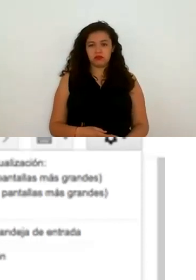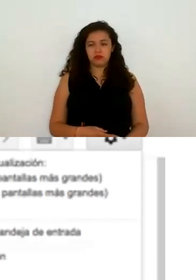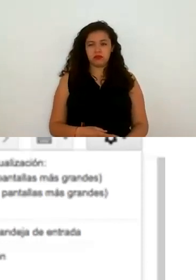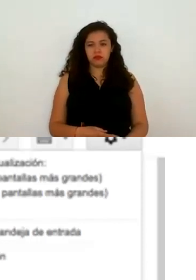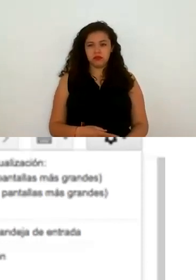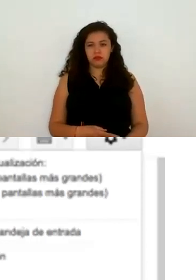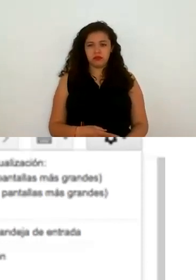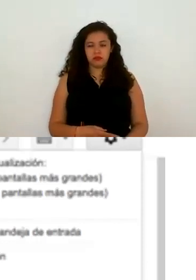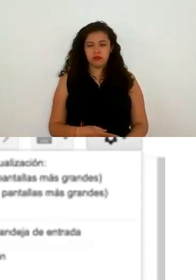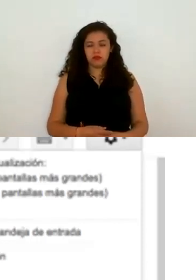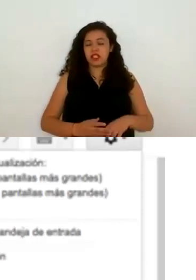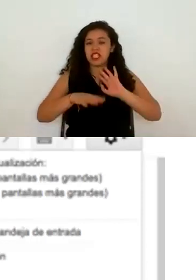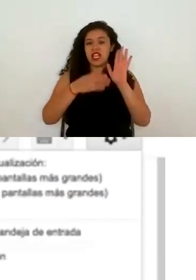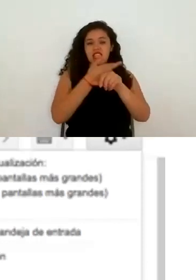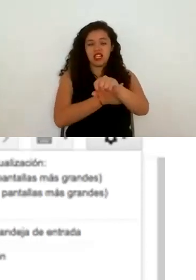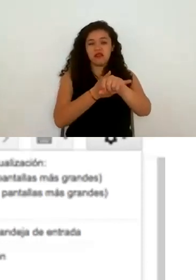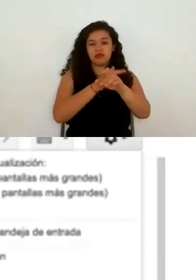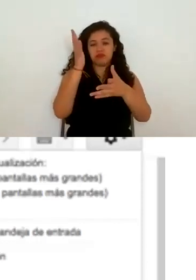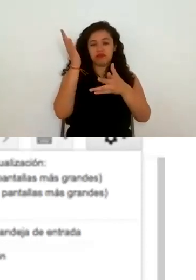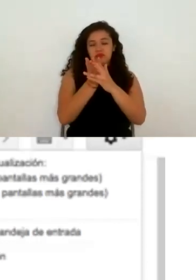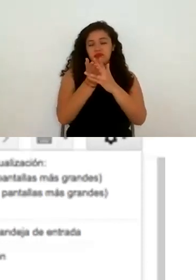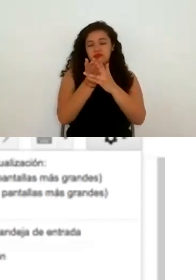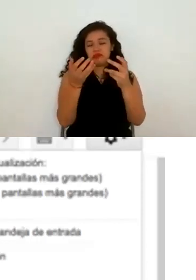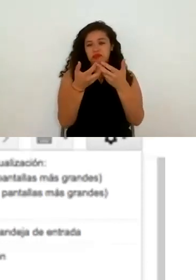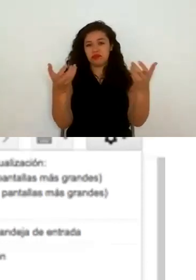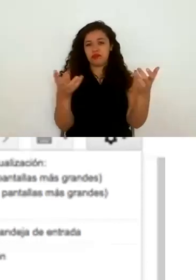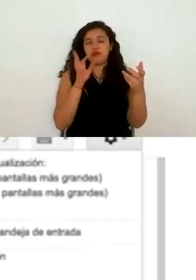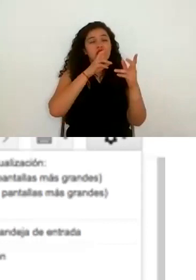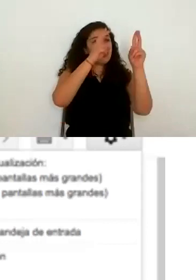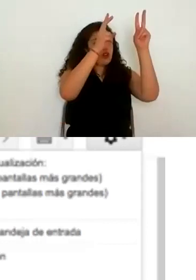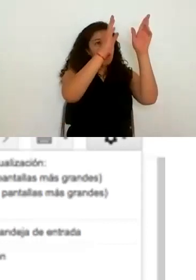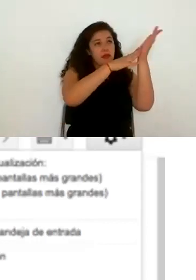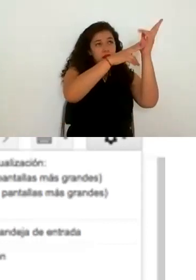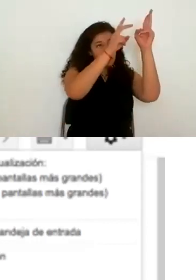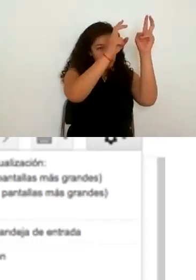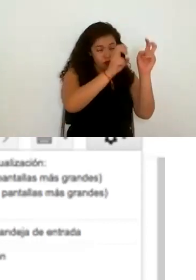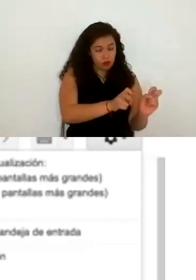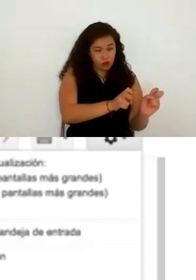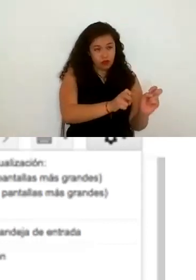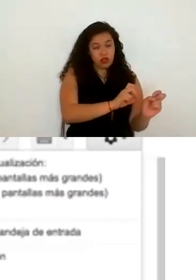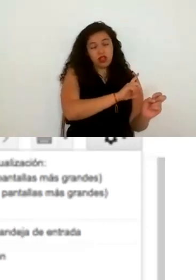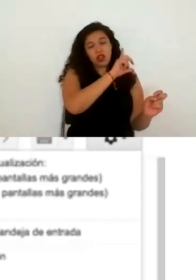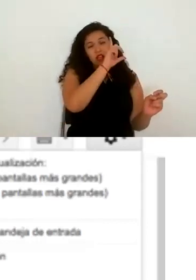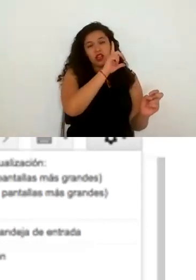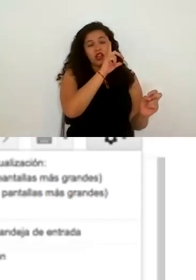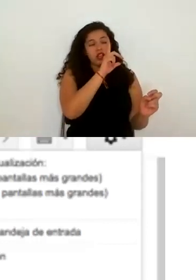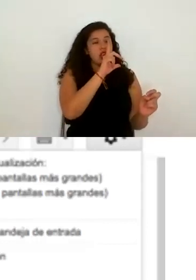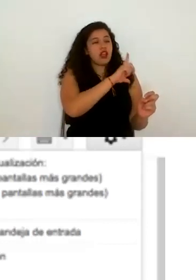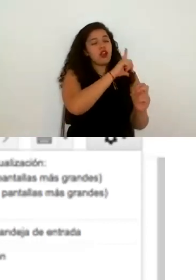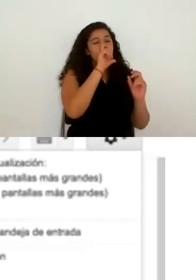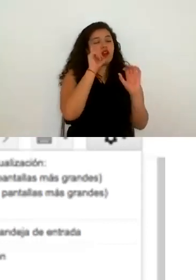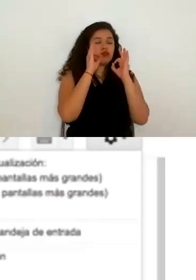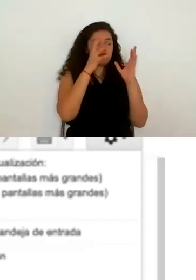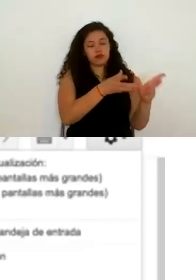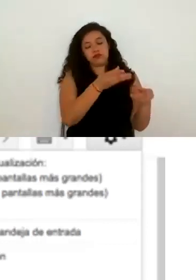se fragmenta el trámite. Lo ideal es que descarguen los documentos que forman parte del expediente y